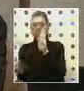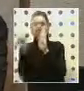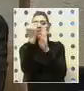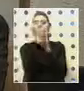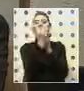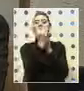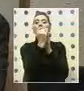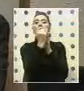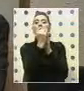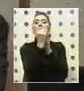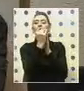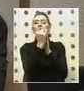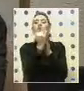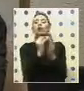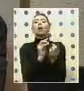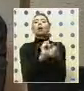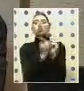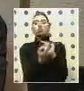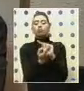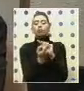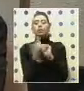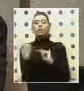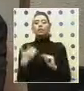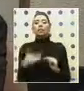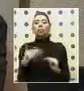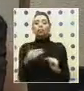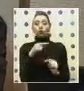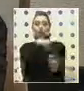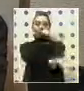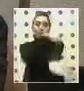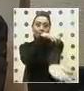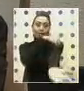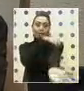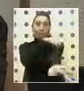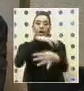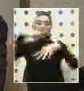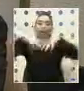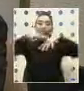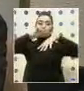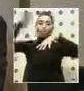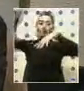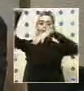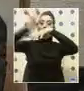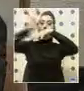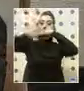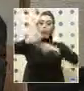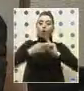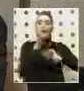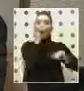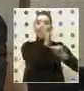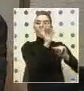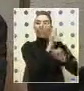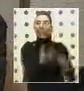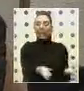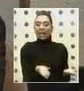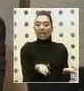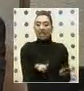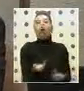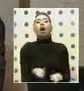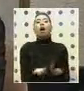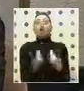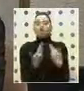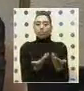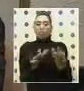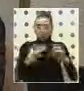al poder convertirse en una importante fuente generadora de energía solar. Tener la oportunidad, además, de